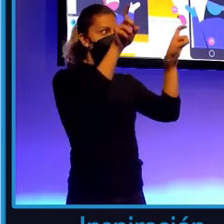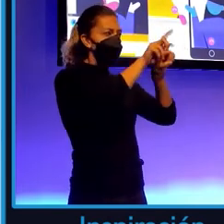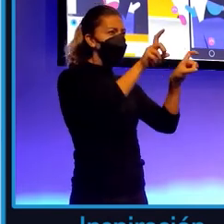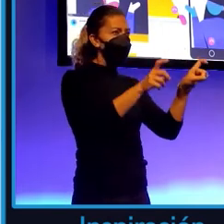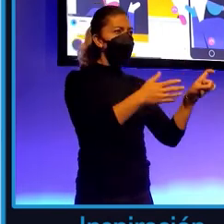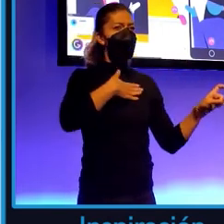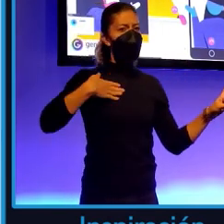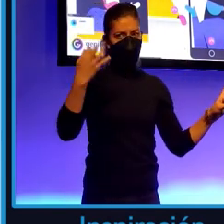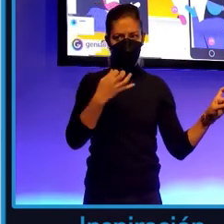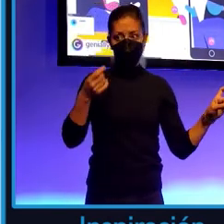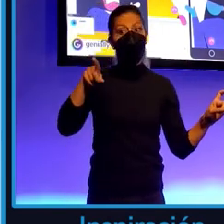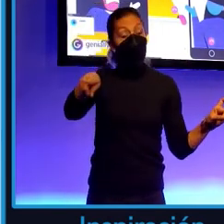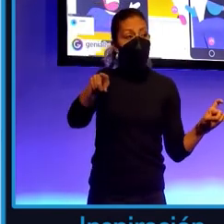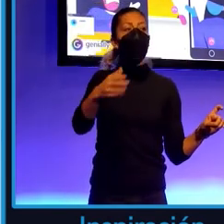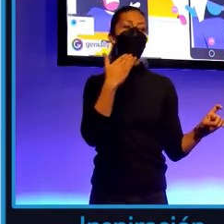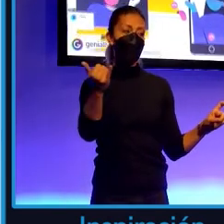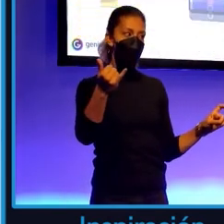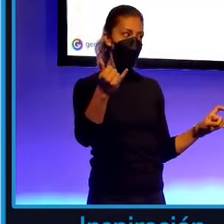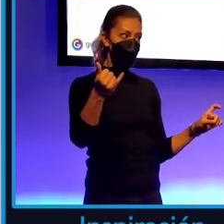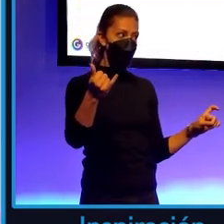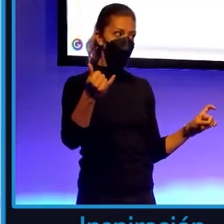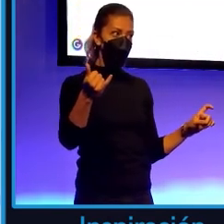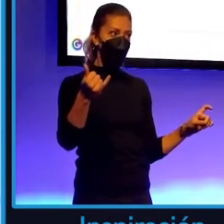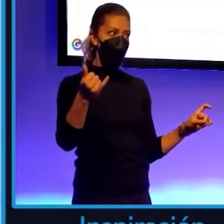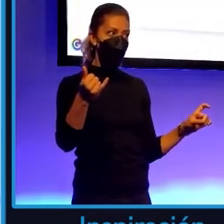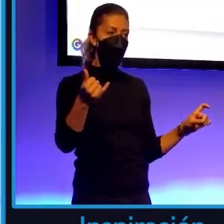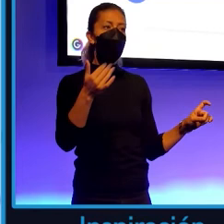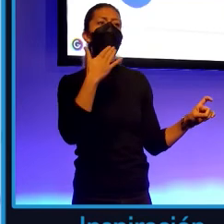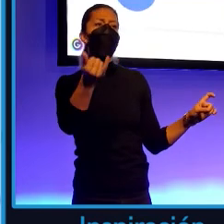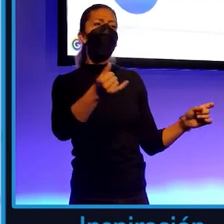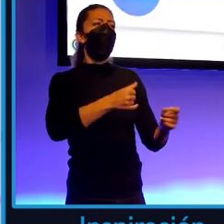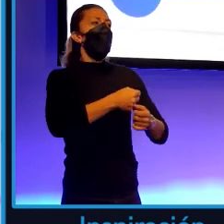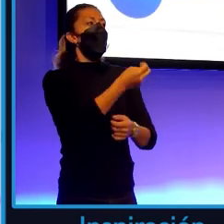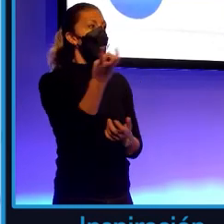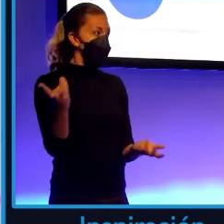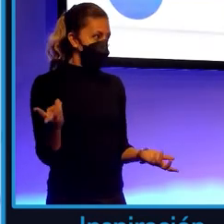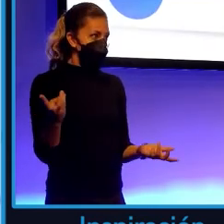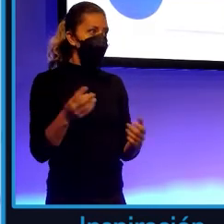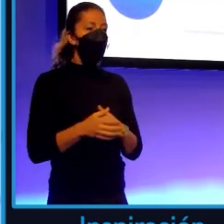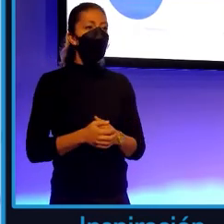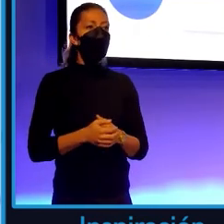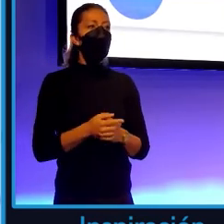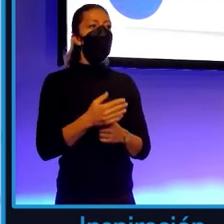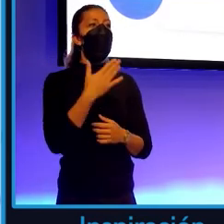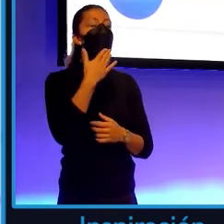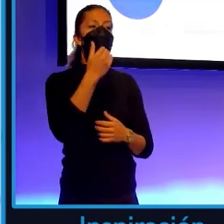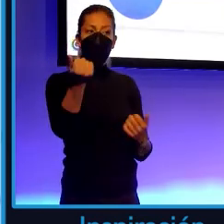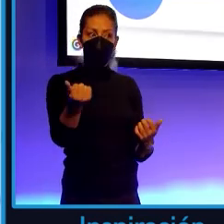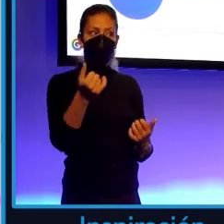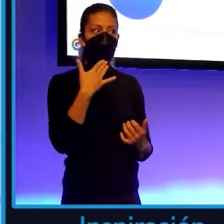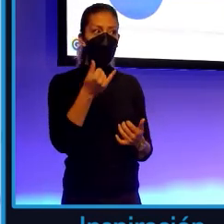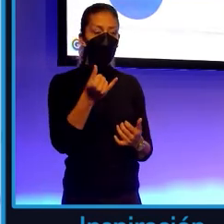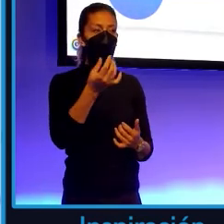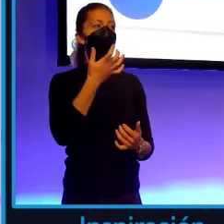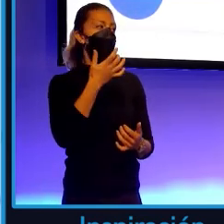precisamente esas habilidades vale y cuáles son pues estas habilidades estaríamos hablar de